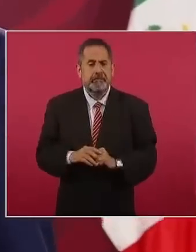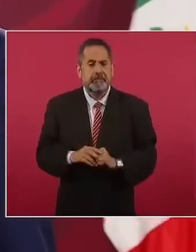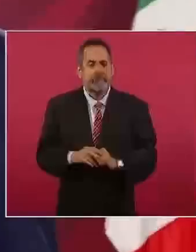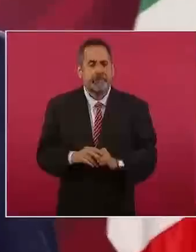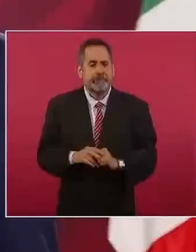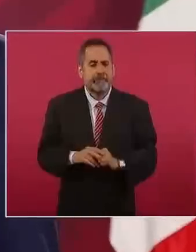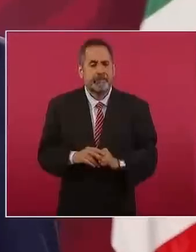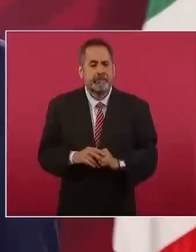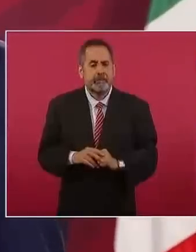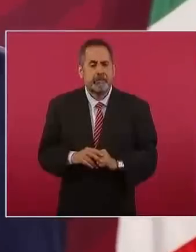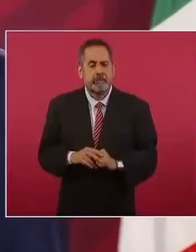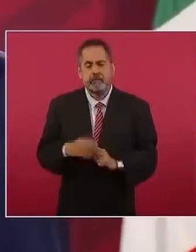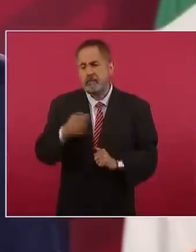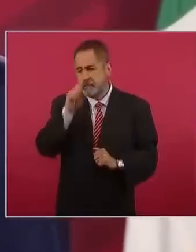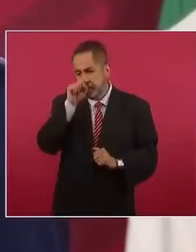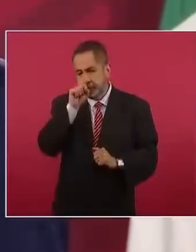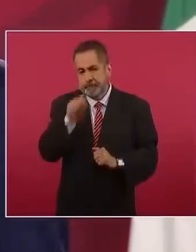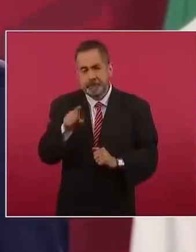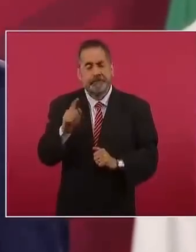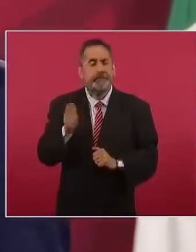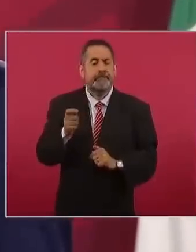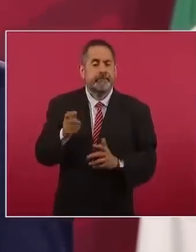Y